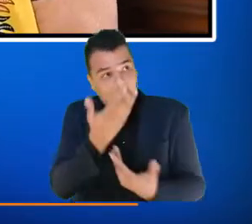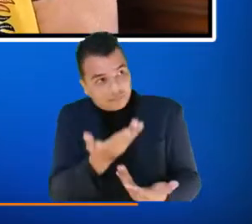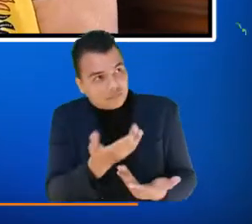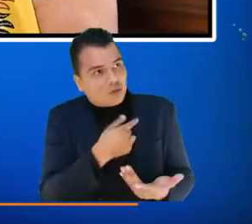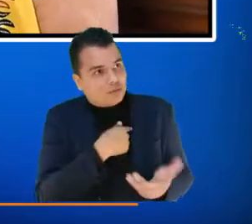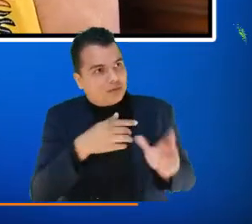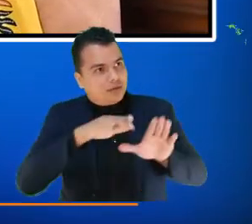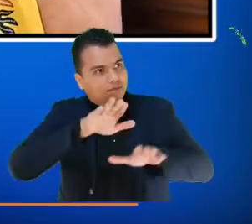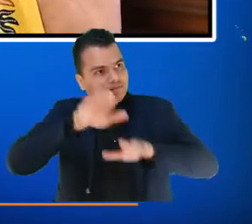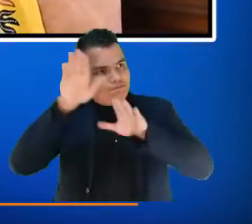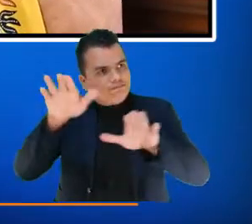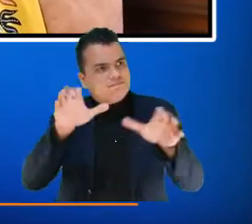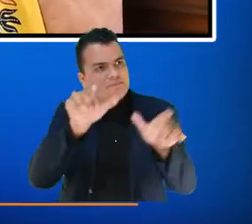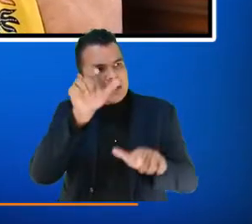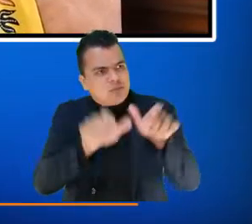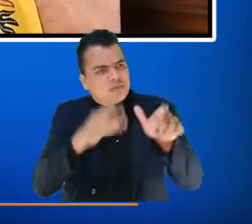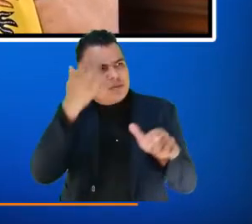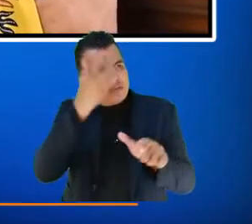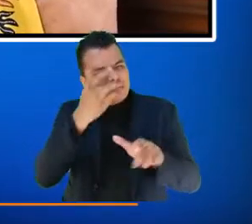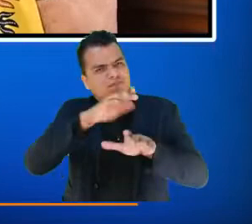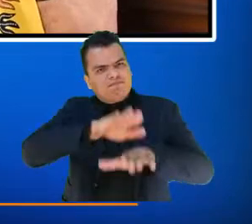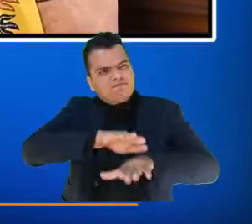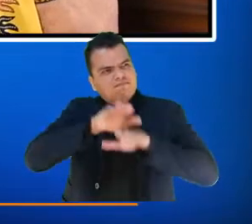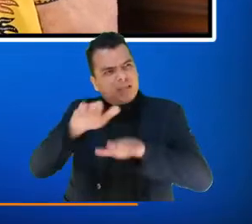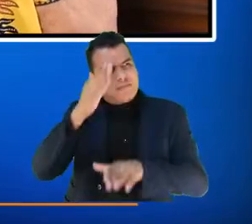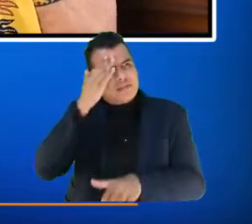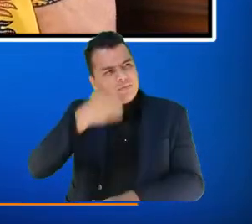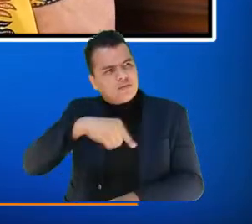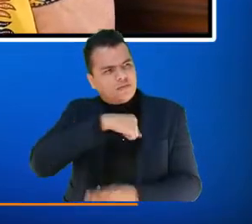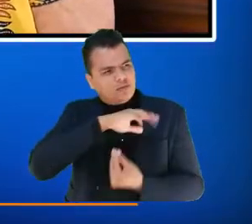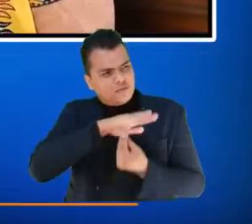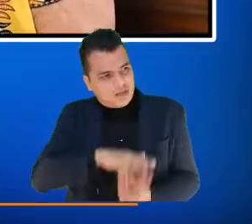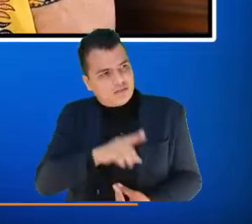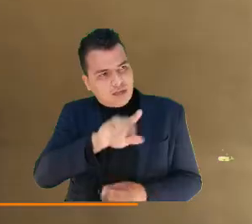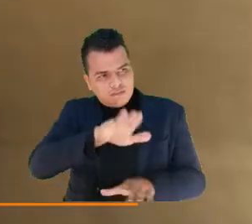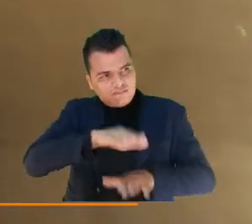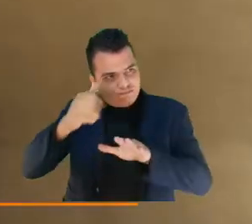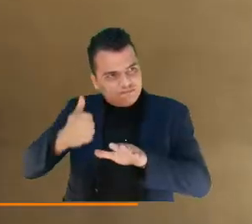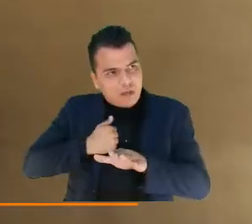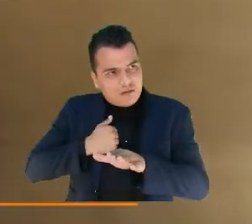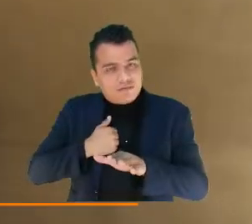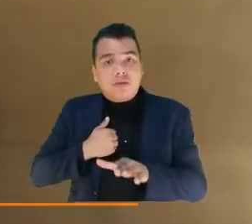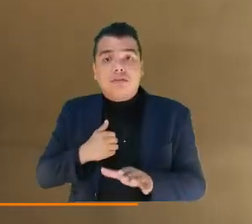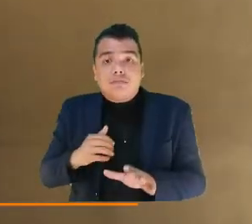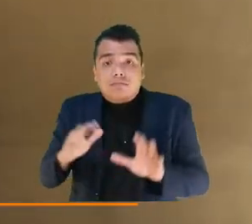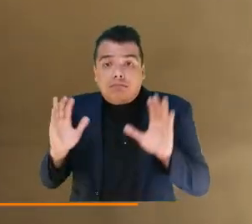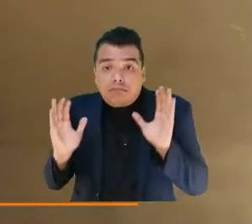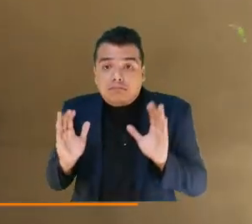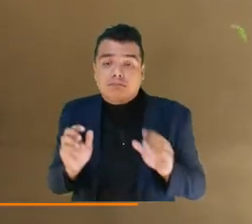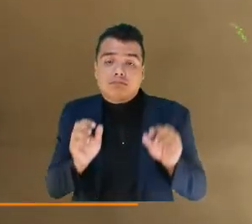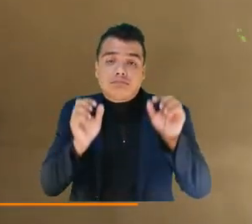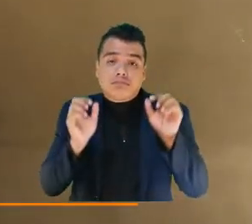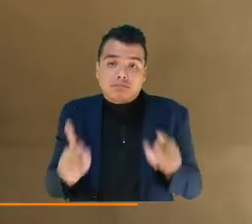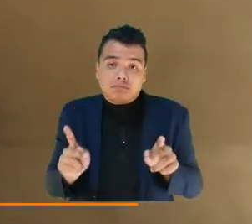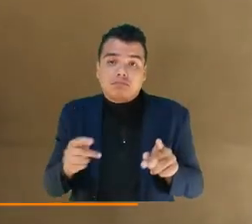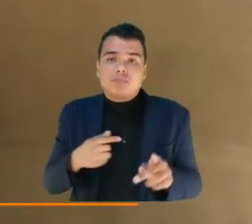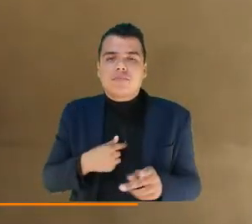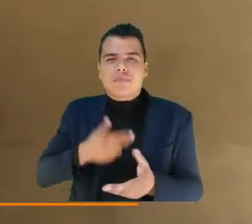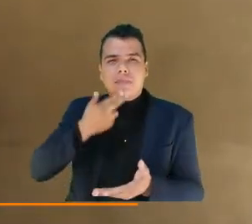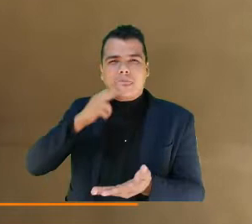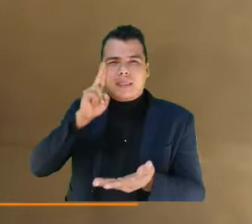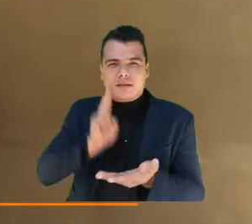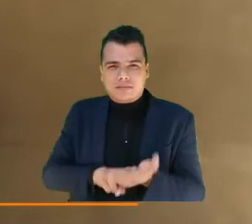la voz del pueblo negro en ese espacio que ha sido víctima del conflicto armado. Entonces organizamos todo. Yo llevé una